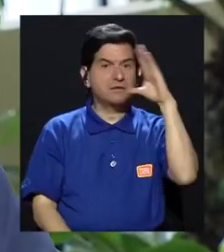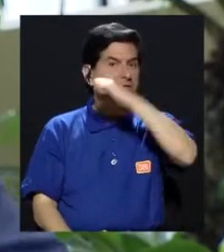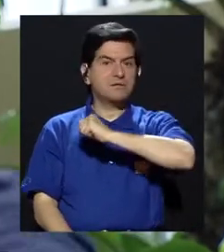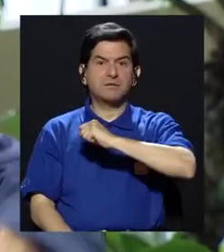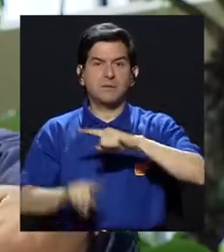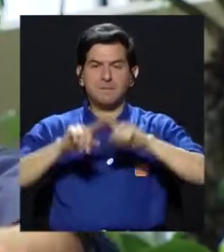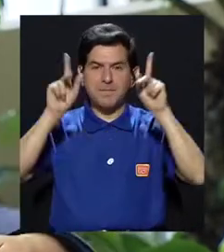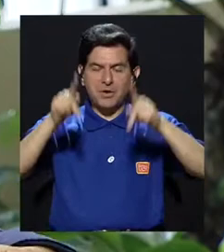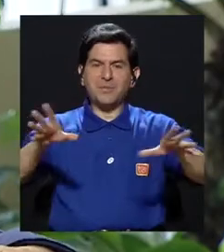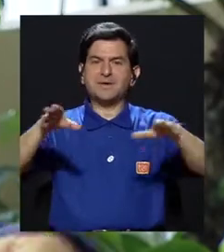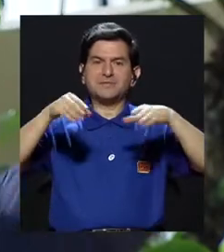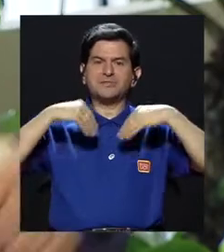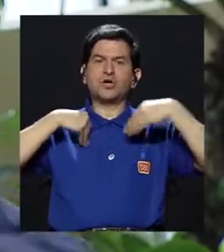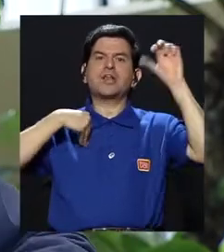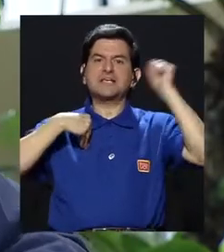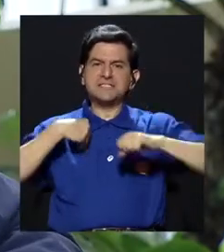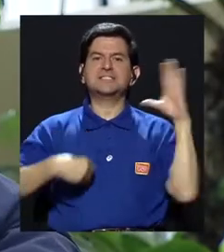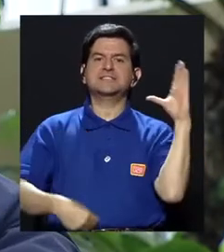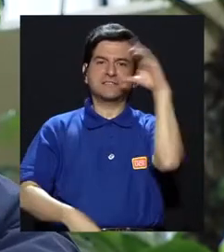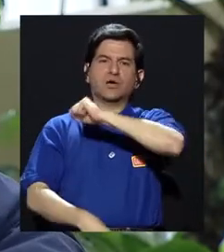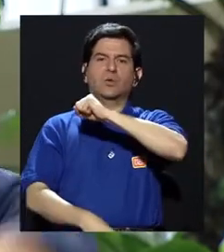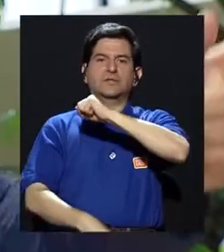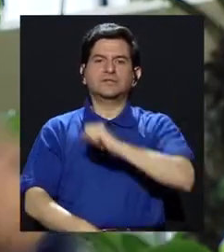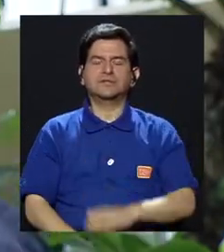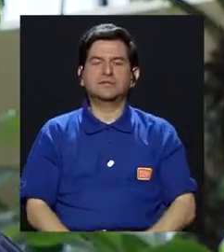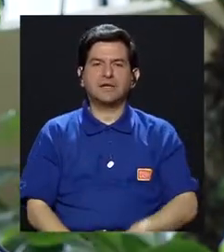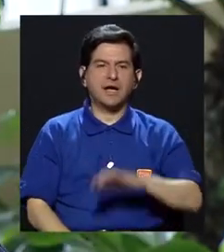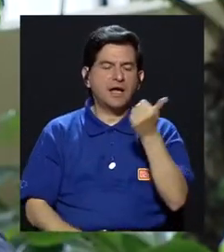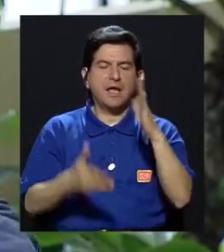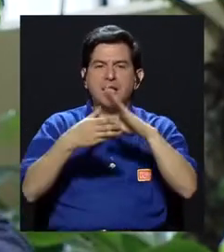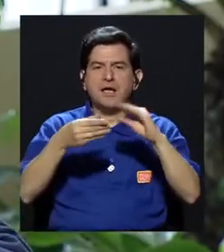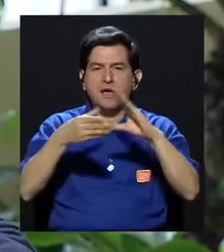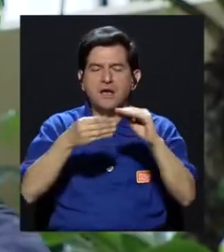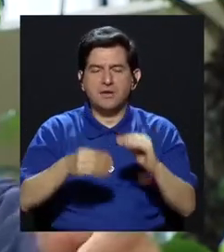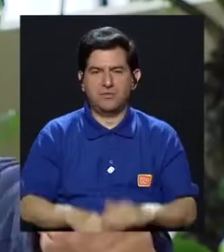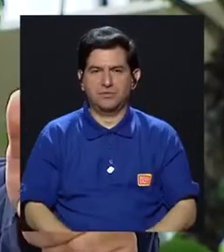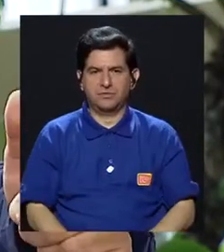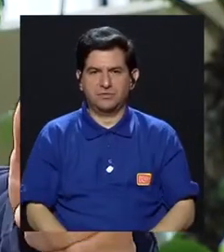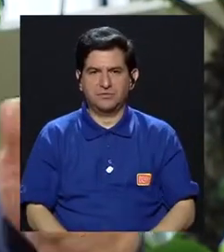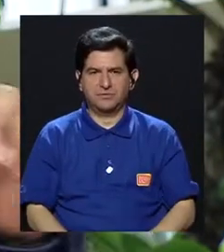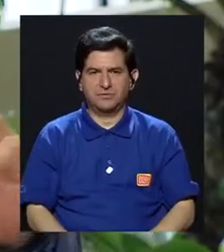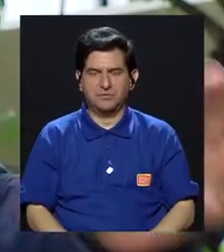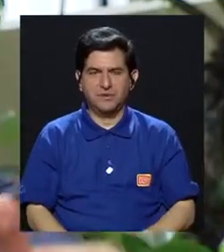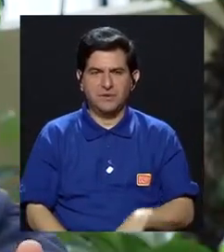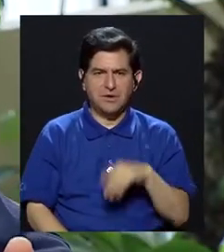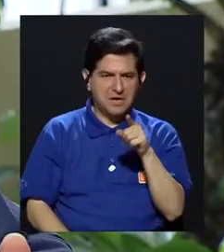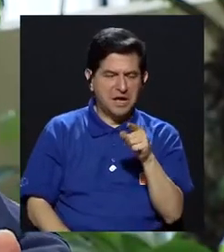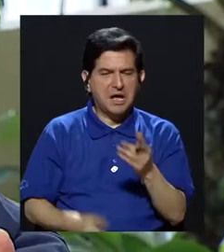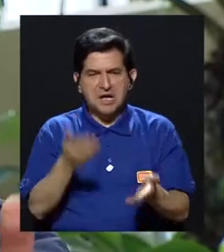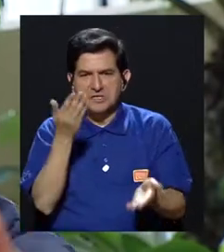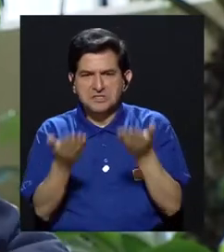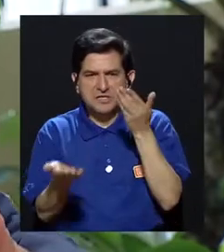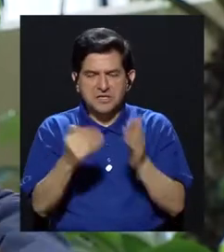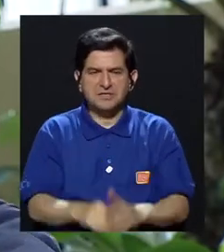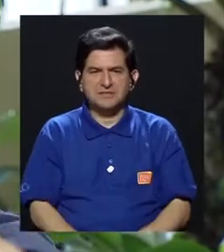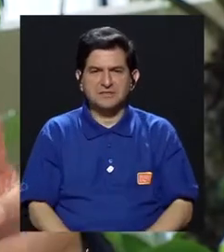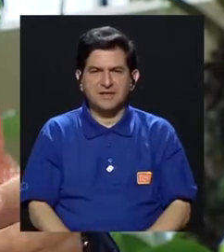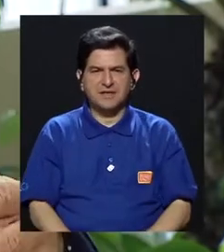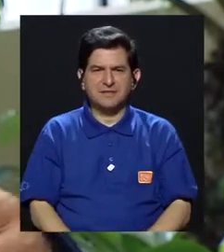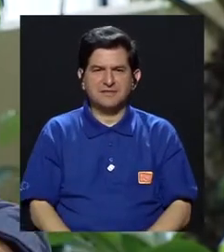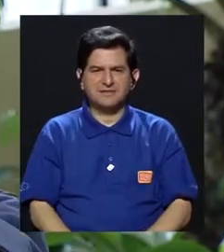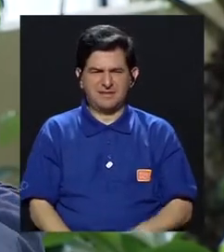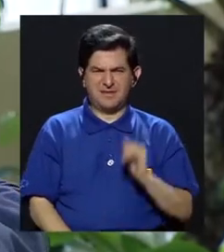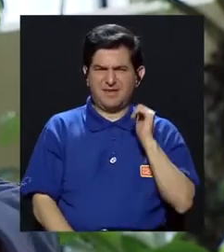nota, pero el que lo recibe sí lo nota. Probablemente en este otro comentario que hice, si hace se lo hacen, probablemente usted se notaría